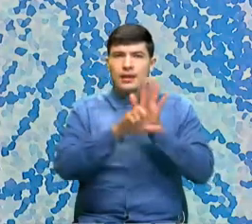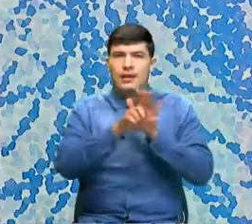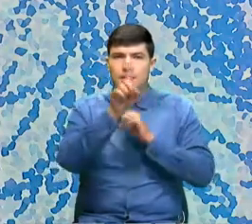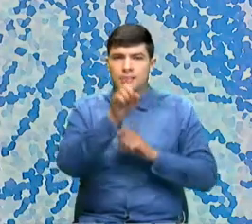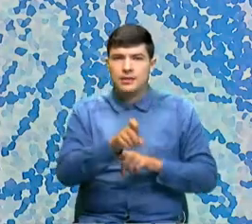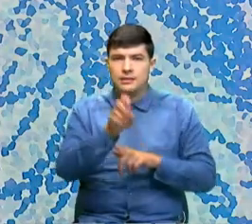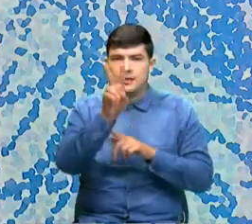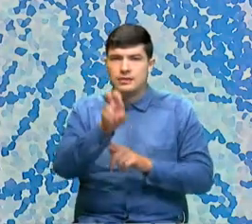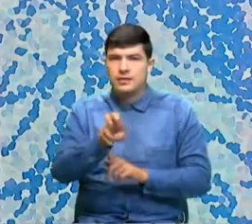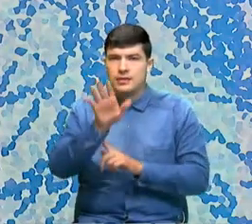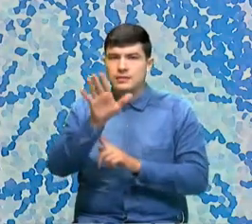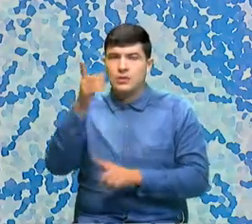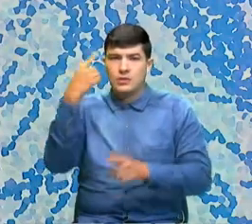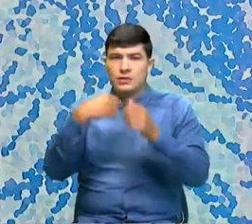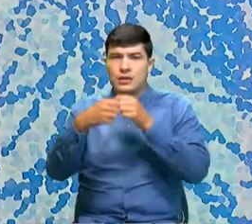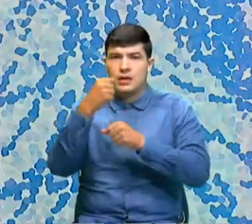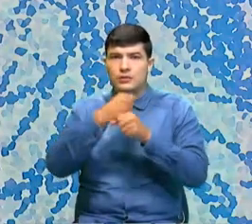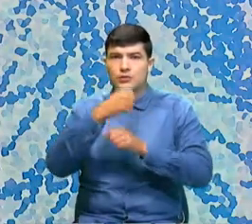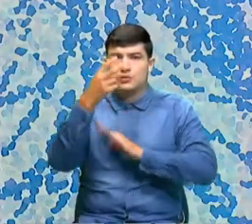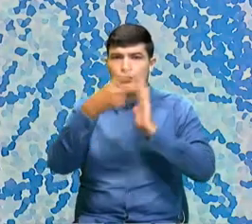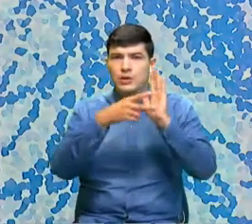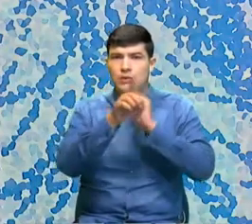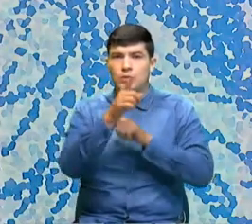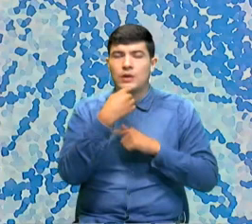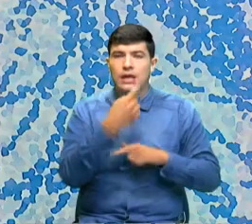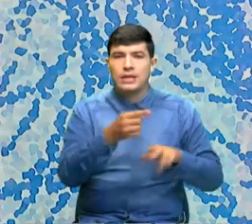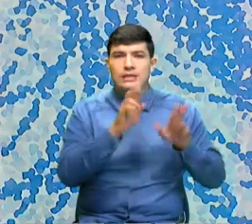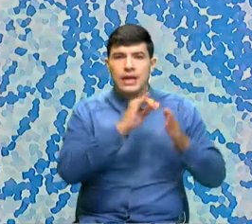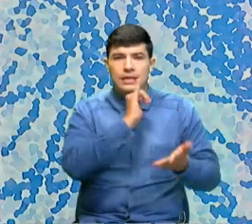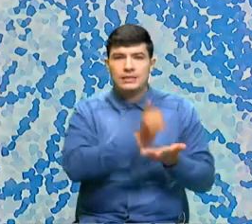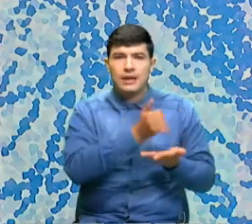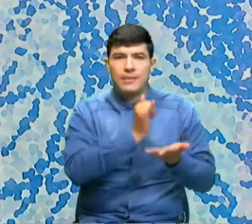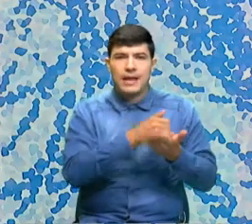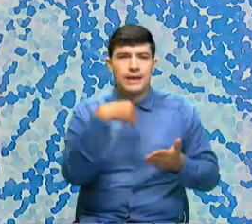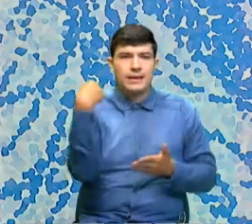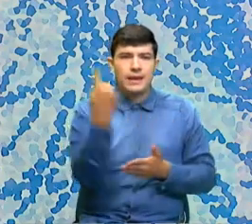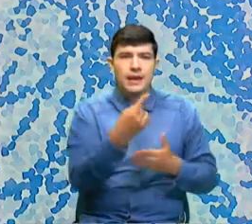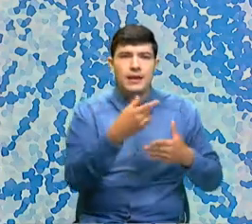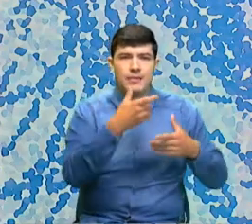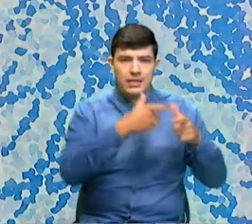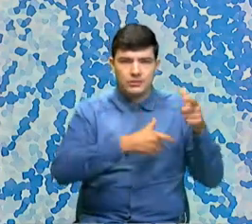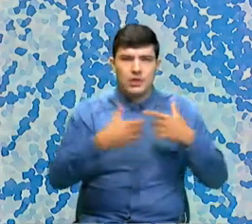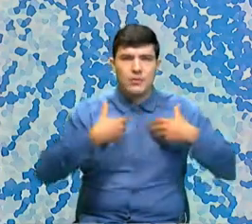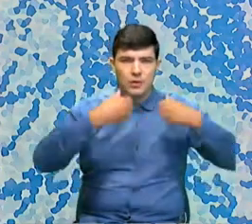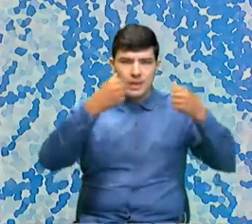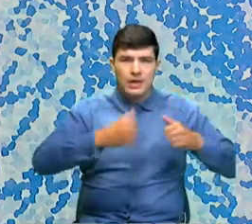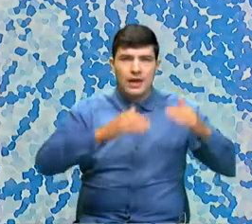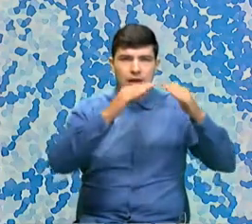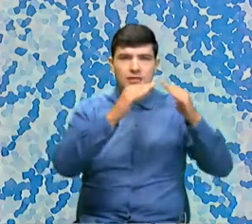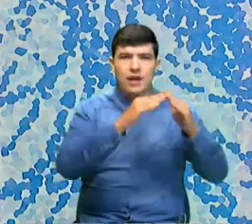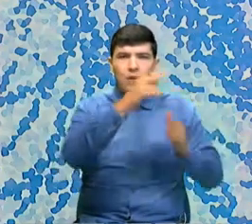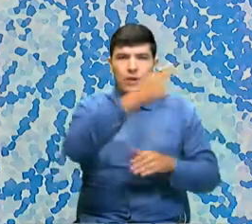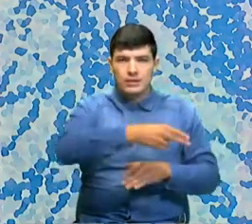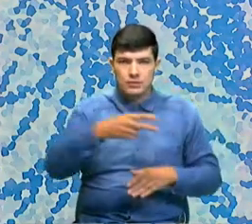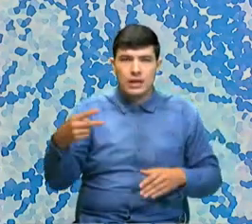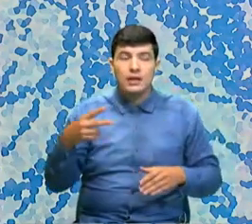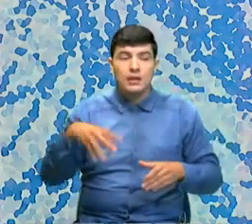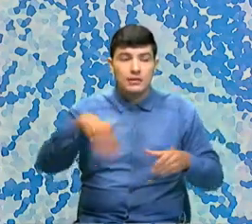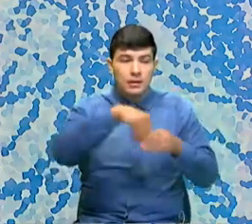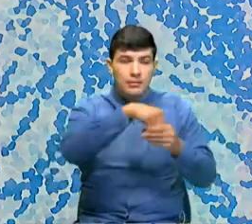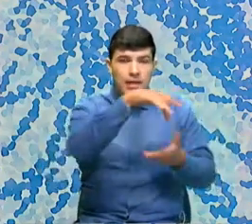del 2001 dice que las asambleas generales de copropietarios estarán integradas por